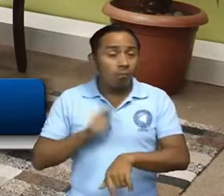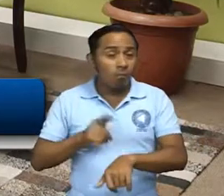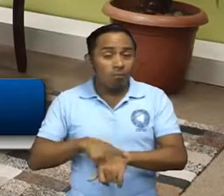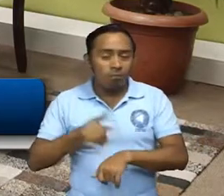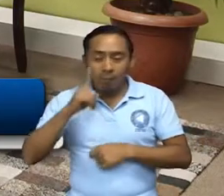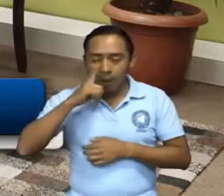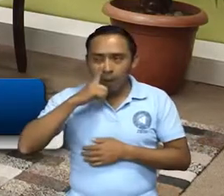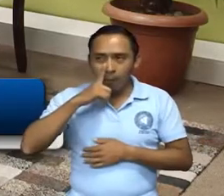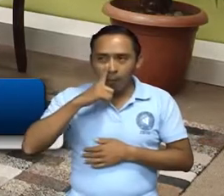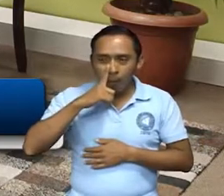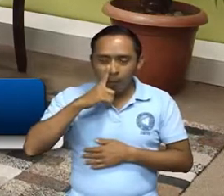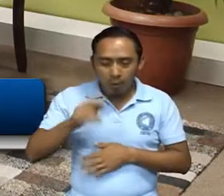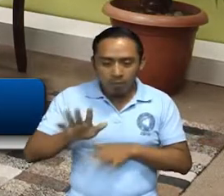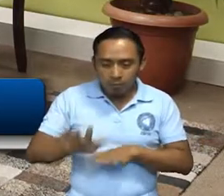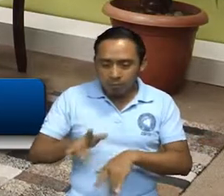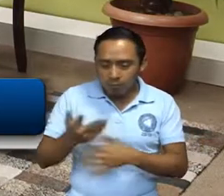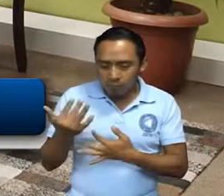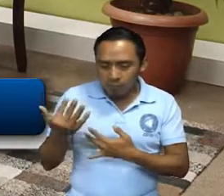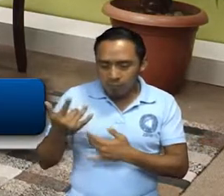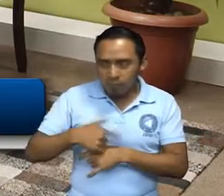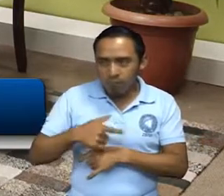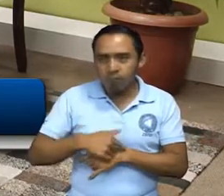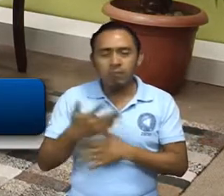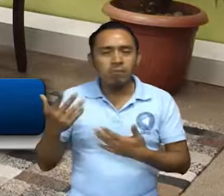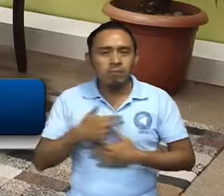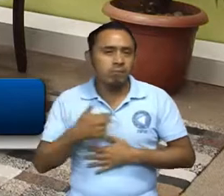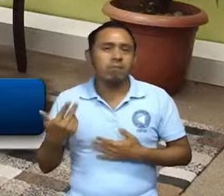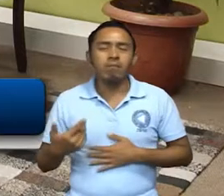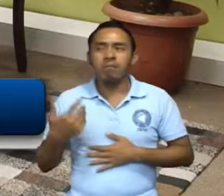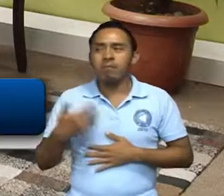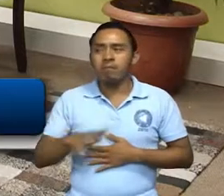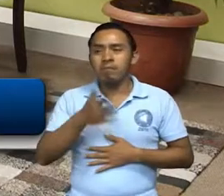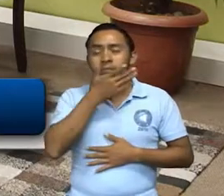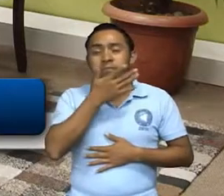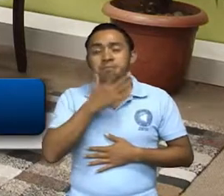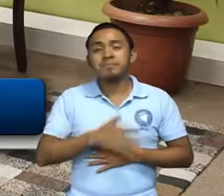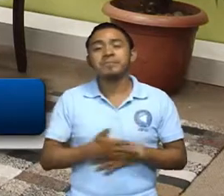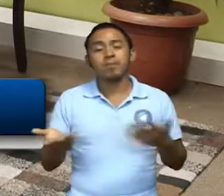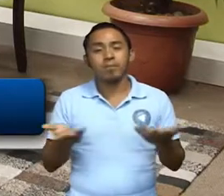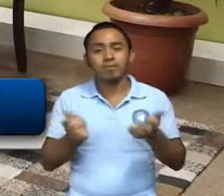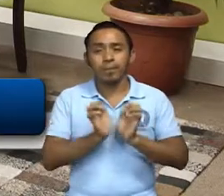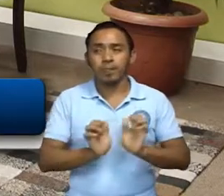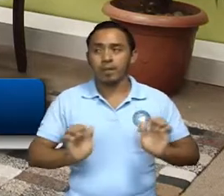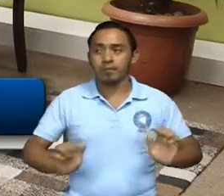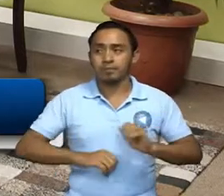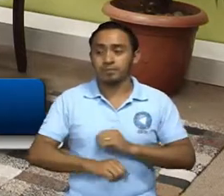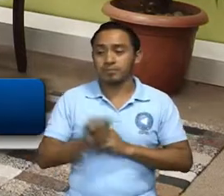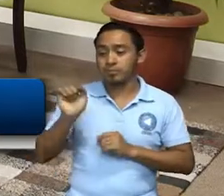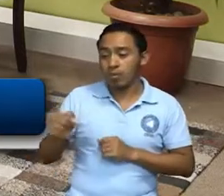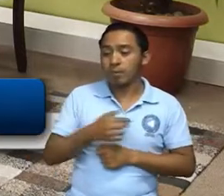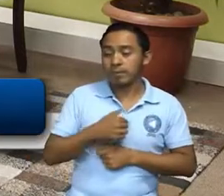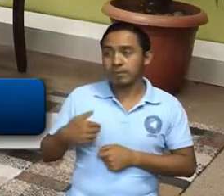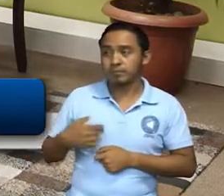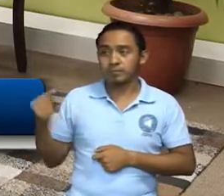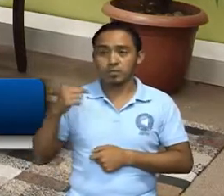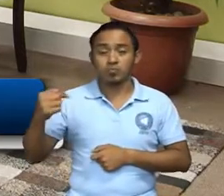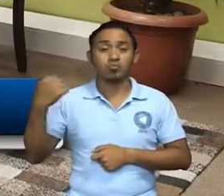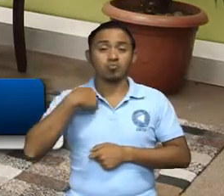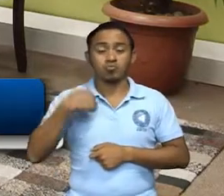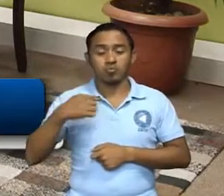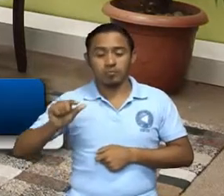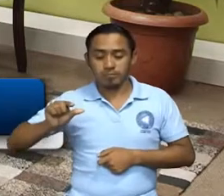decirle, date así. Pero es que por eso, pero es que por eso, en caso de los niños, no es que le vas a decir que lo haga, tú lo vas a